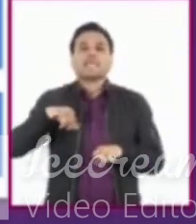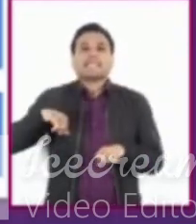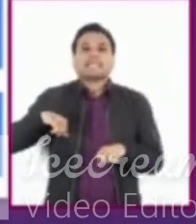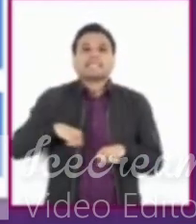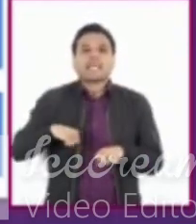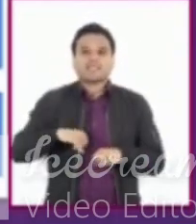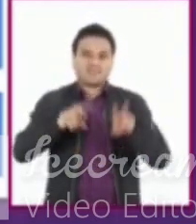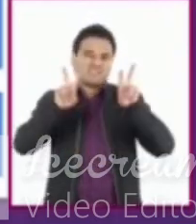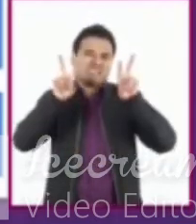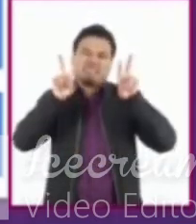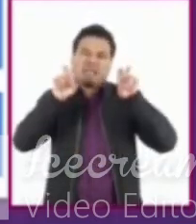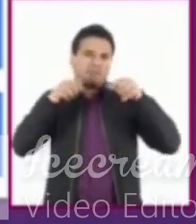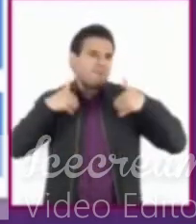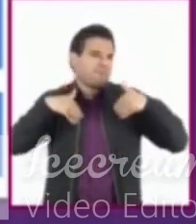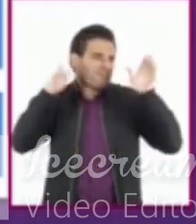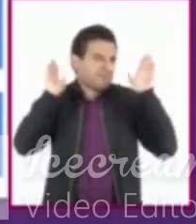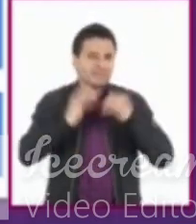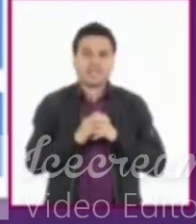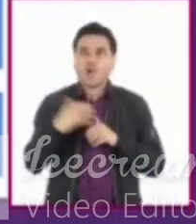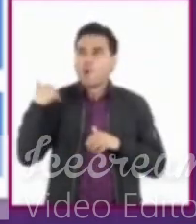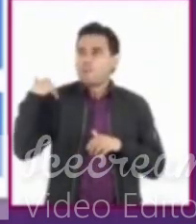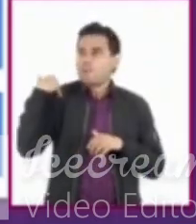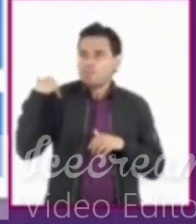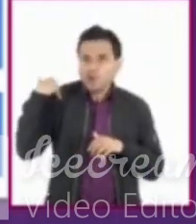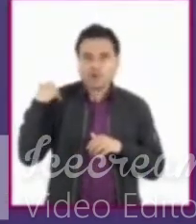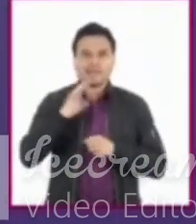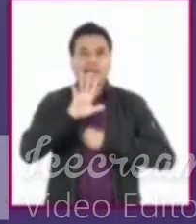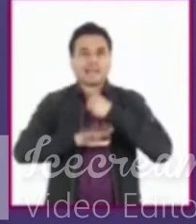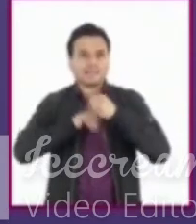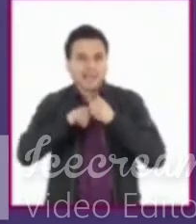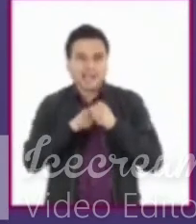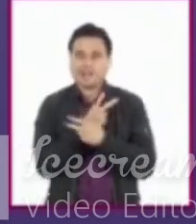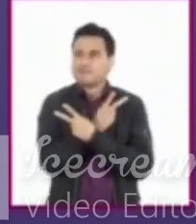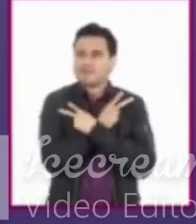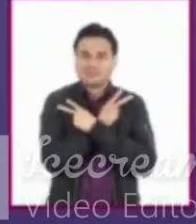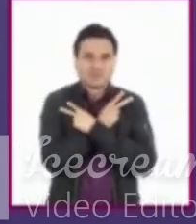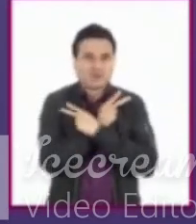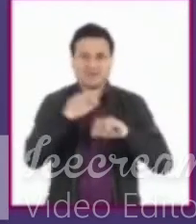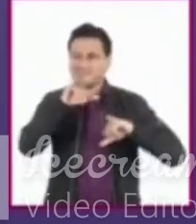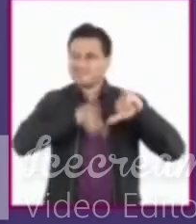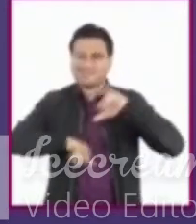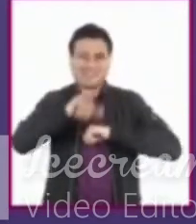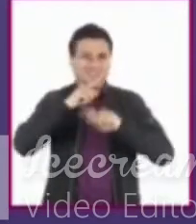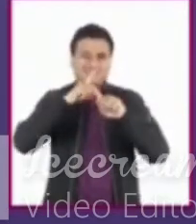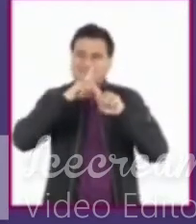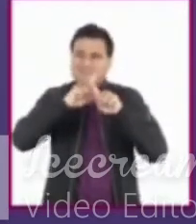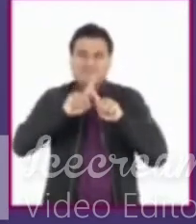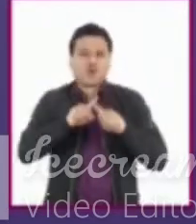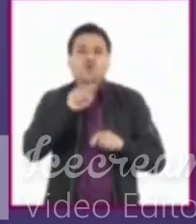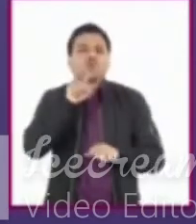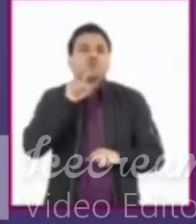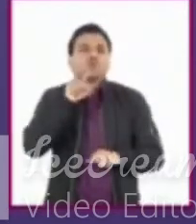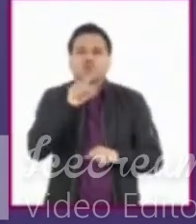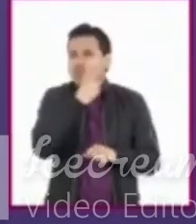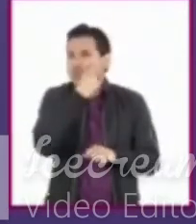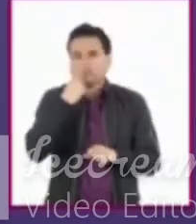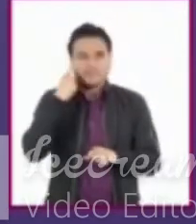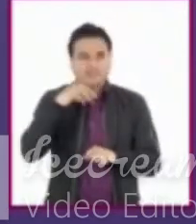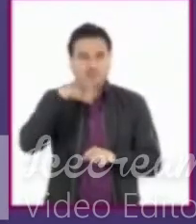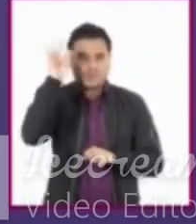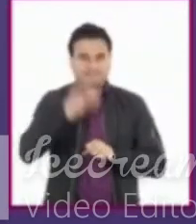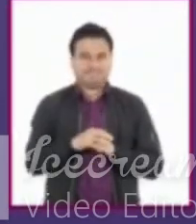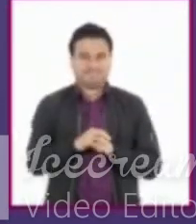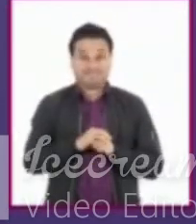cuál sea, puede ser moda, puede ser animales, puede ser vacaciones, puede ser ciencia, puede ser aquello que tú quieras.